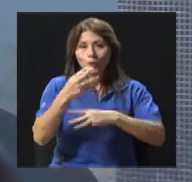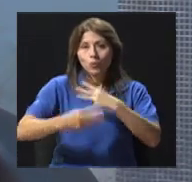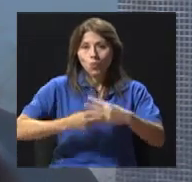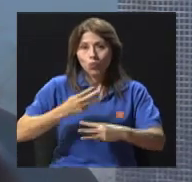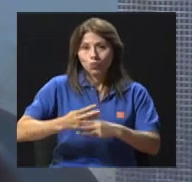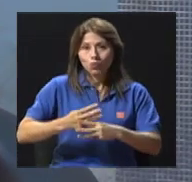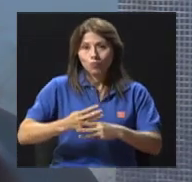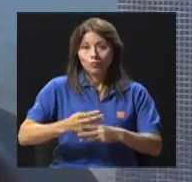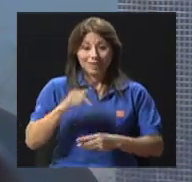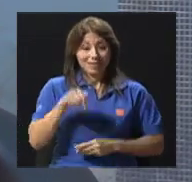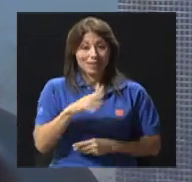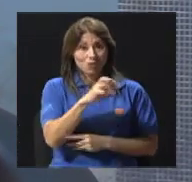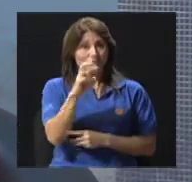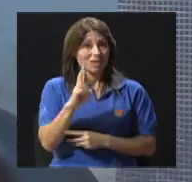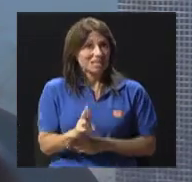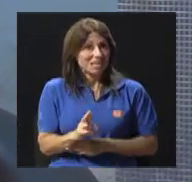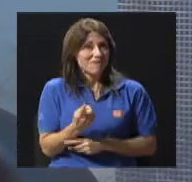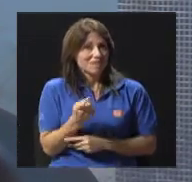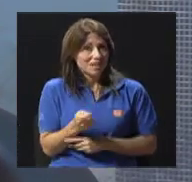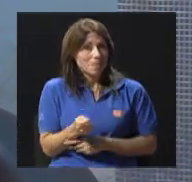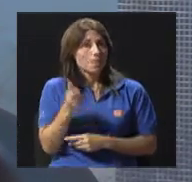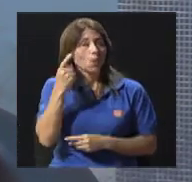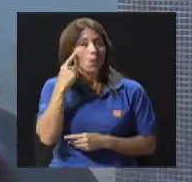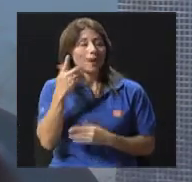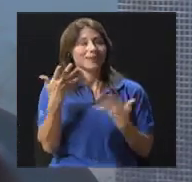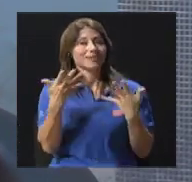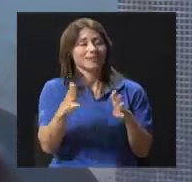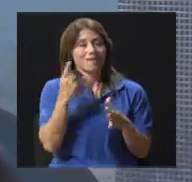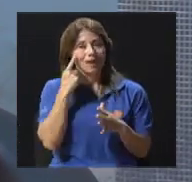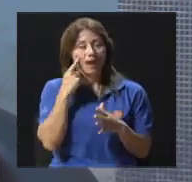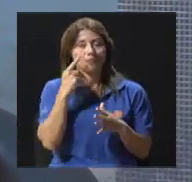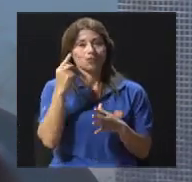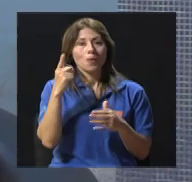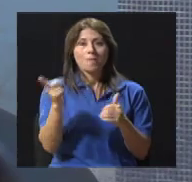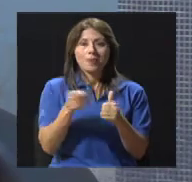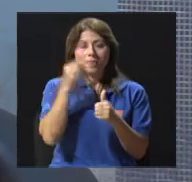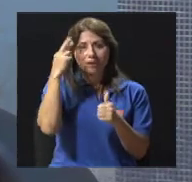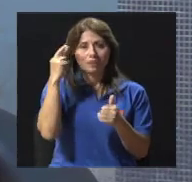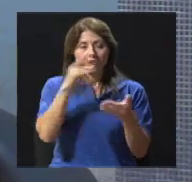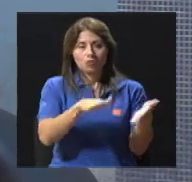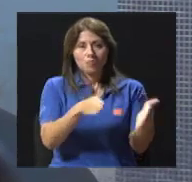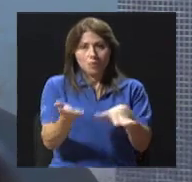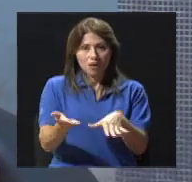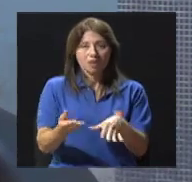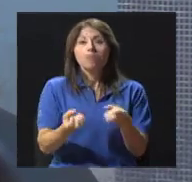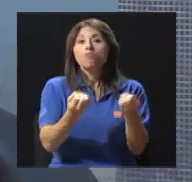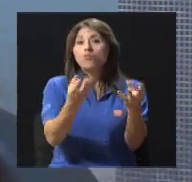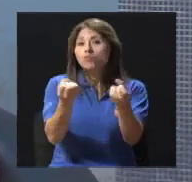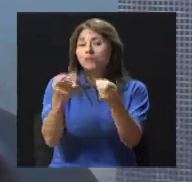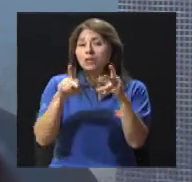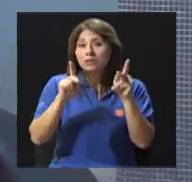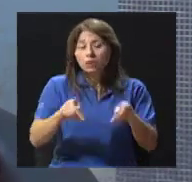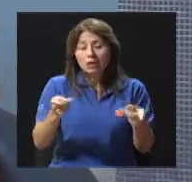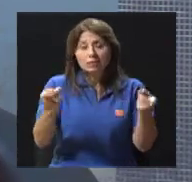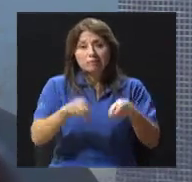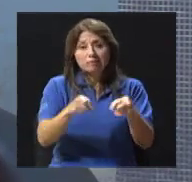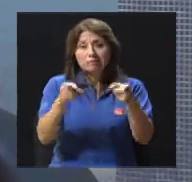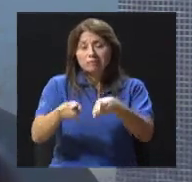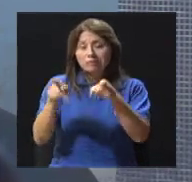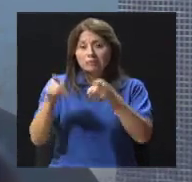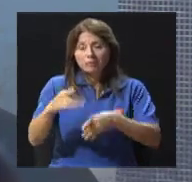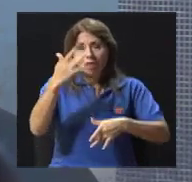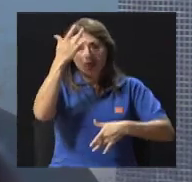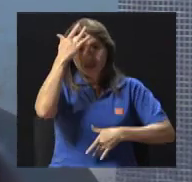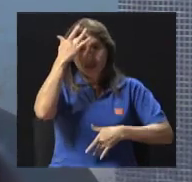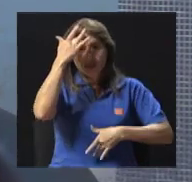años para que se ubique como la primera causa de muerte en este país, con un número importante de incremento de casos en personas inclusive cada vez